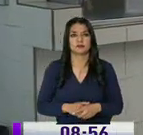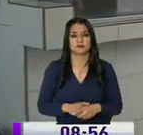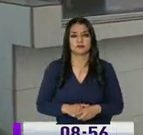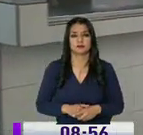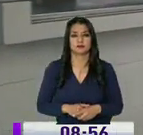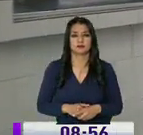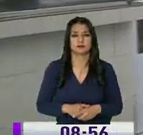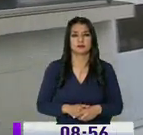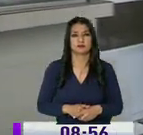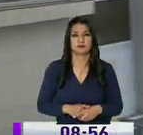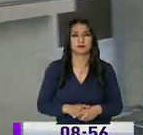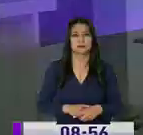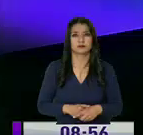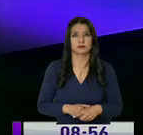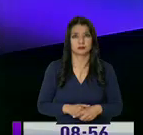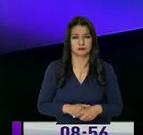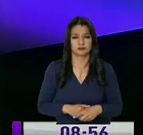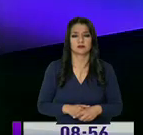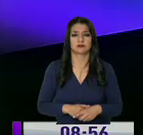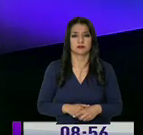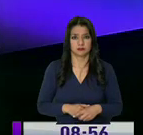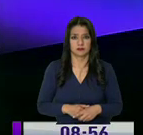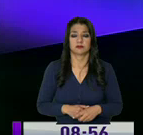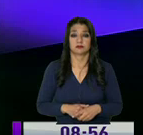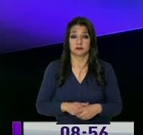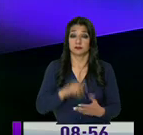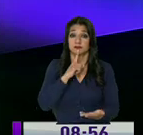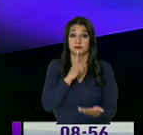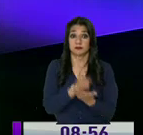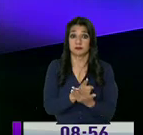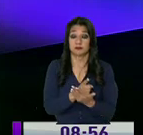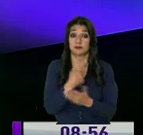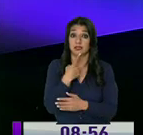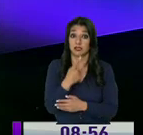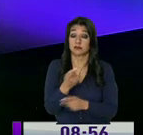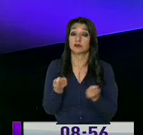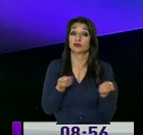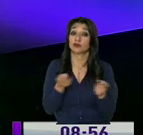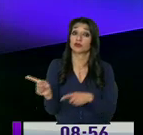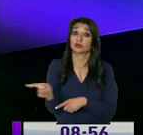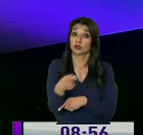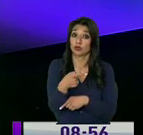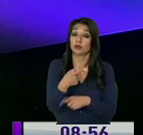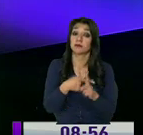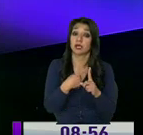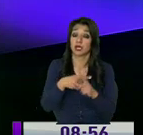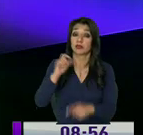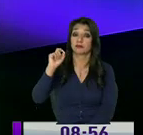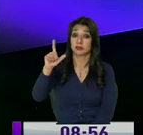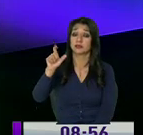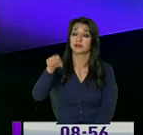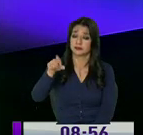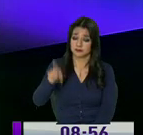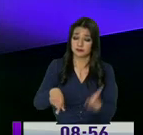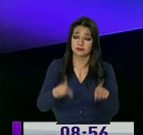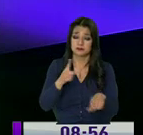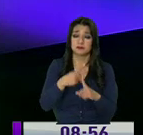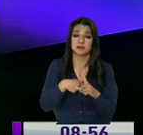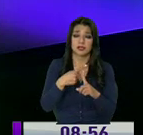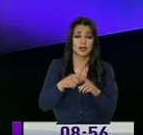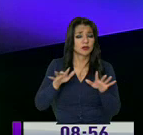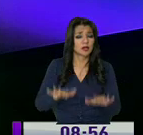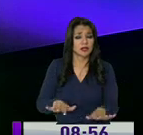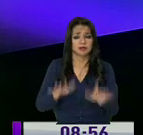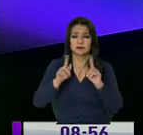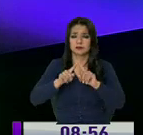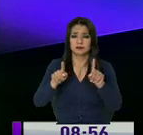Sofía Vintimilla. Y sin duda lo que decía esta vecina, que vayan y controlen donde sí están subiendo, porque sí hay, en la Viña del Señor hay de todo,